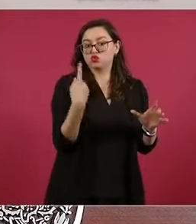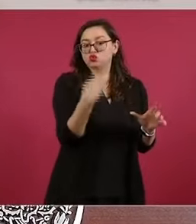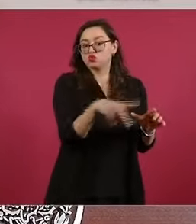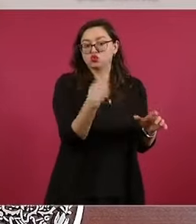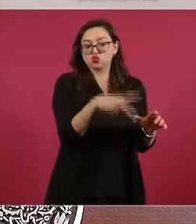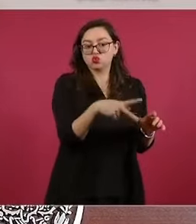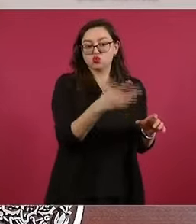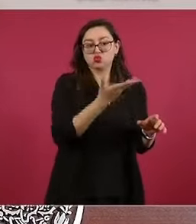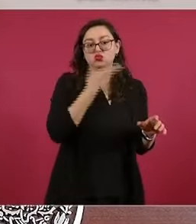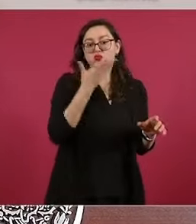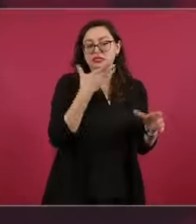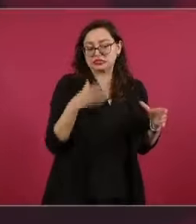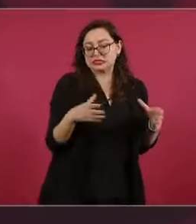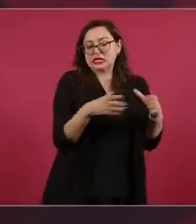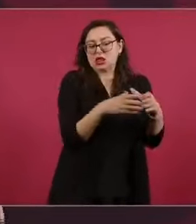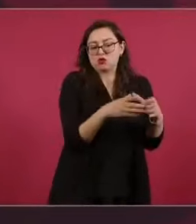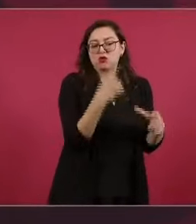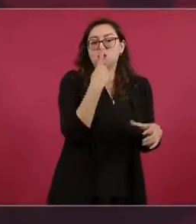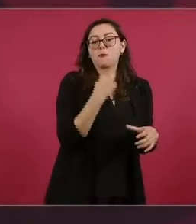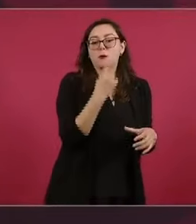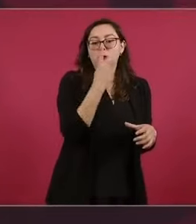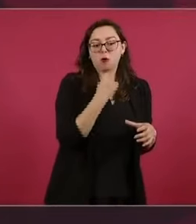Pero el pueblo no existe.